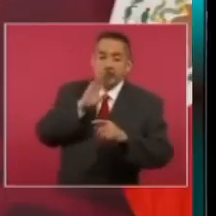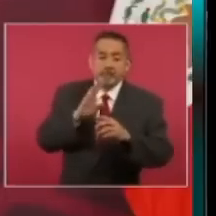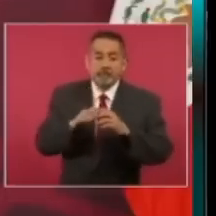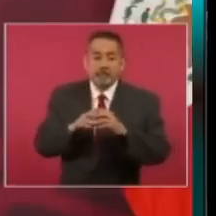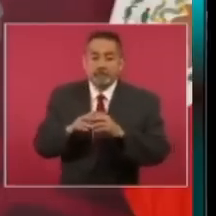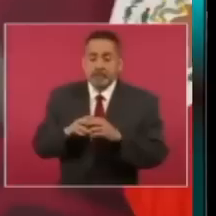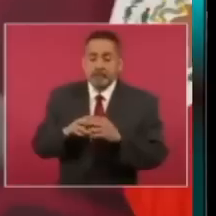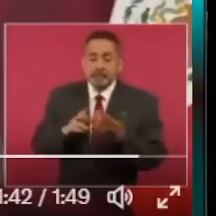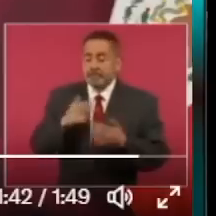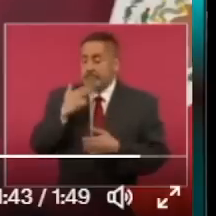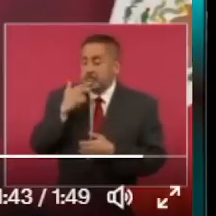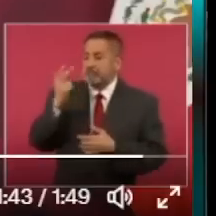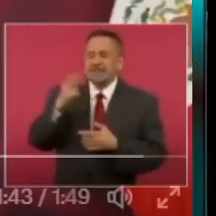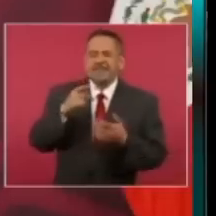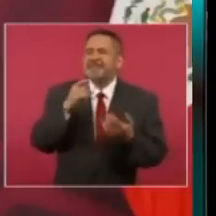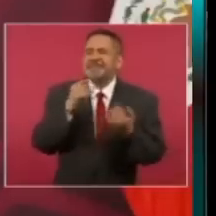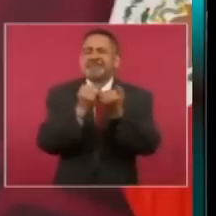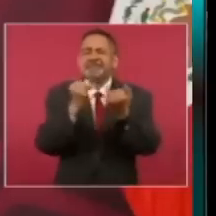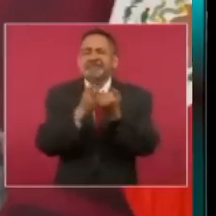se convirtió en